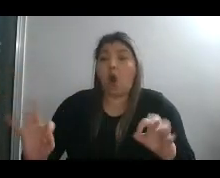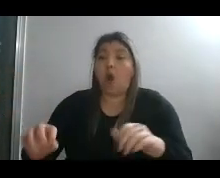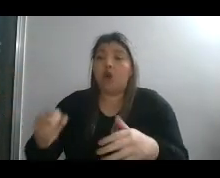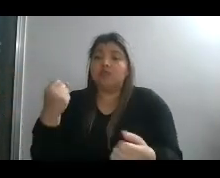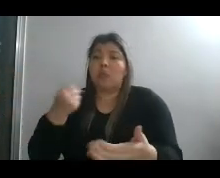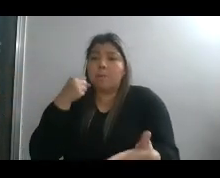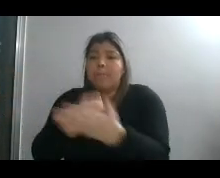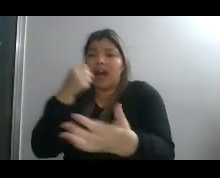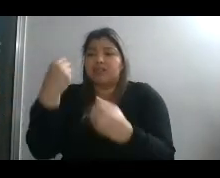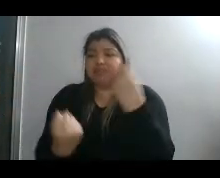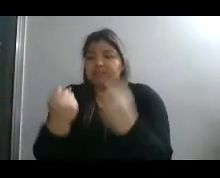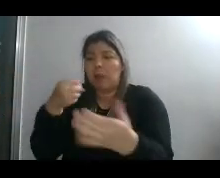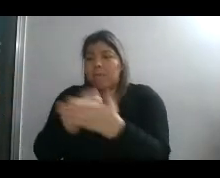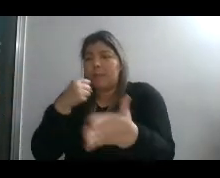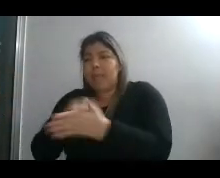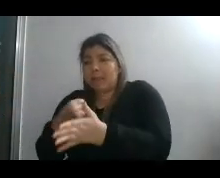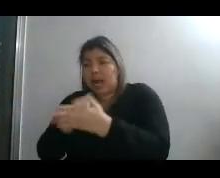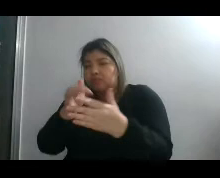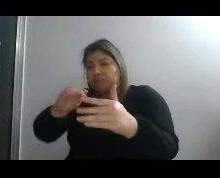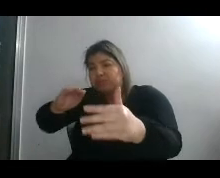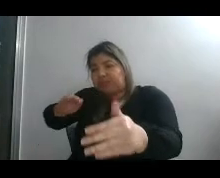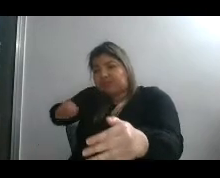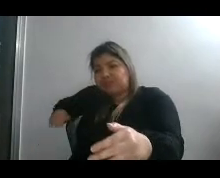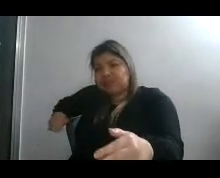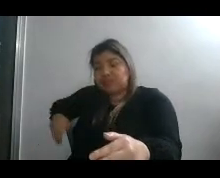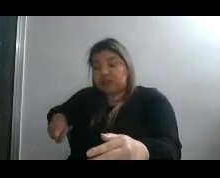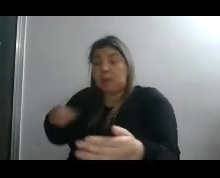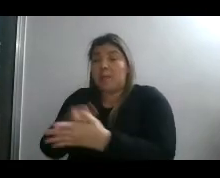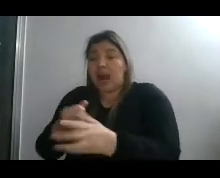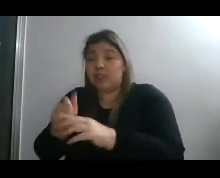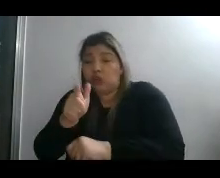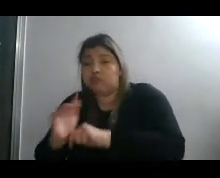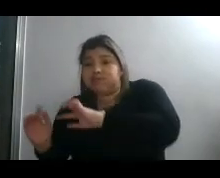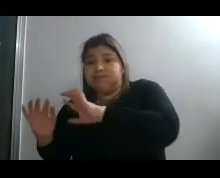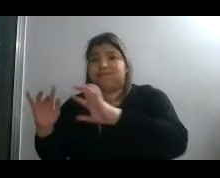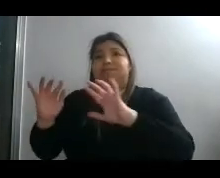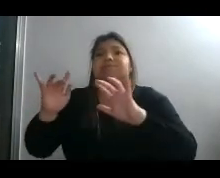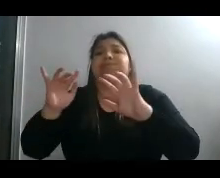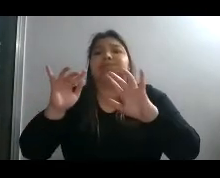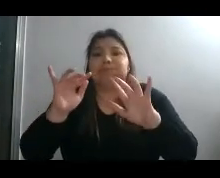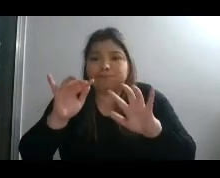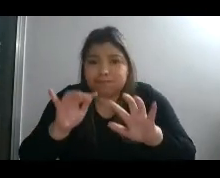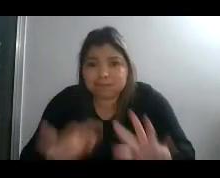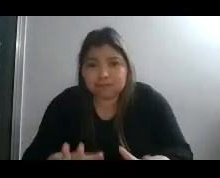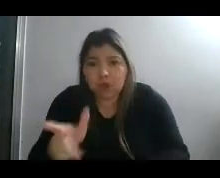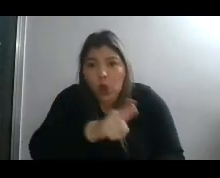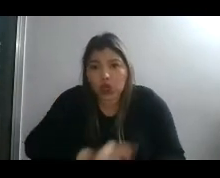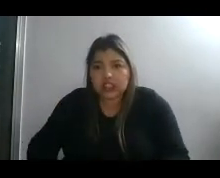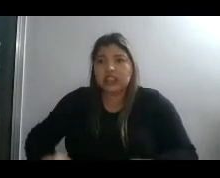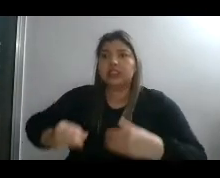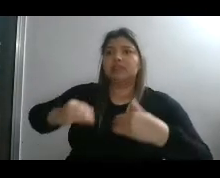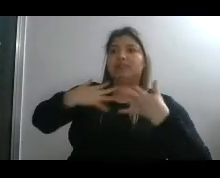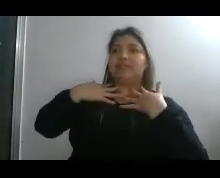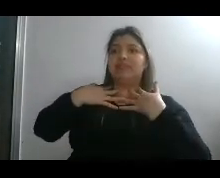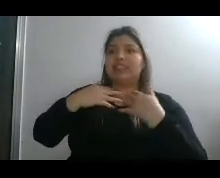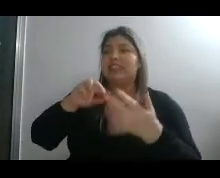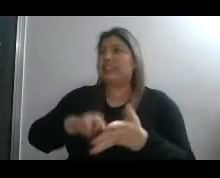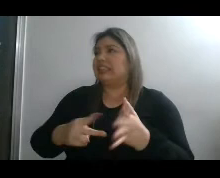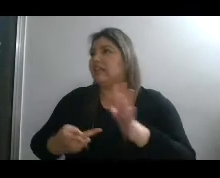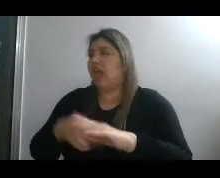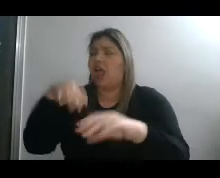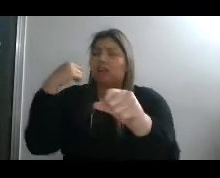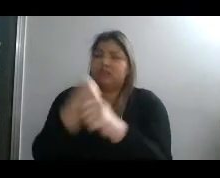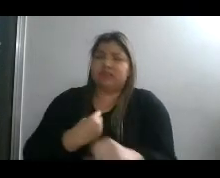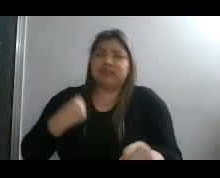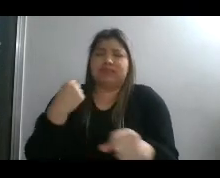tener un aumento repentino inesperado de pacientes y va a desafiar la capacidad actual de una instalación. O sea, es cuando yo tengo que trabajar